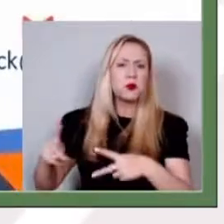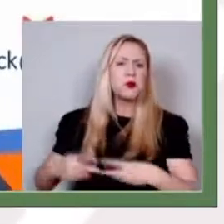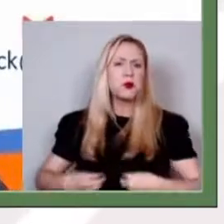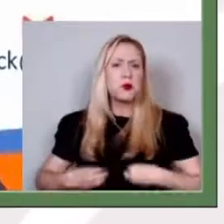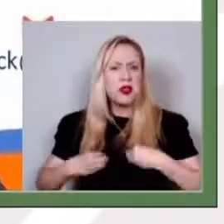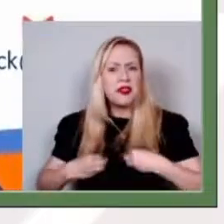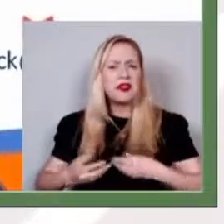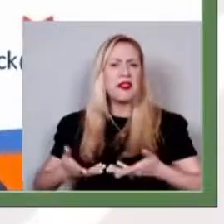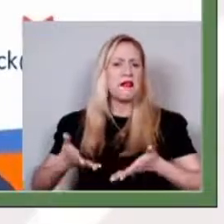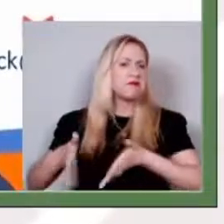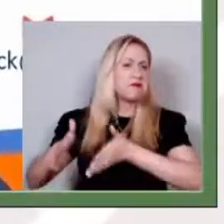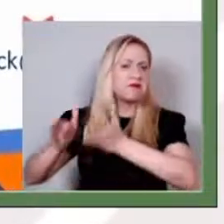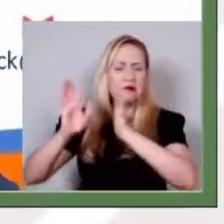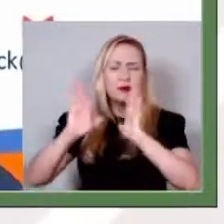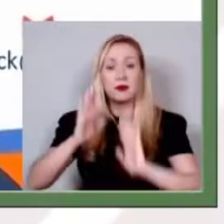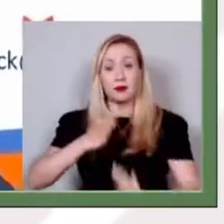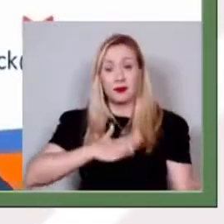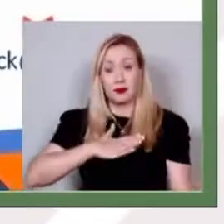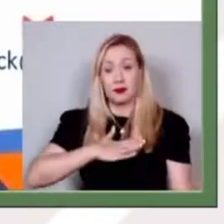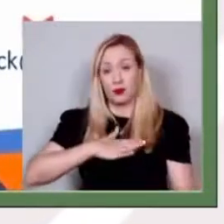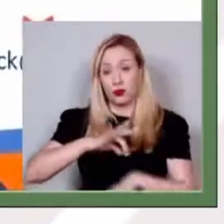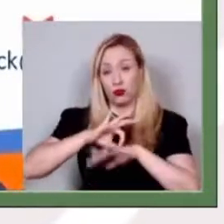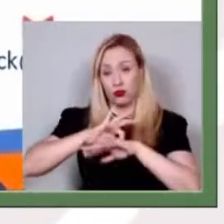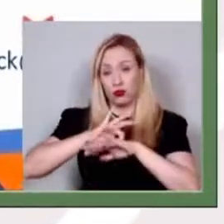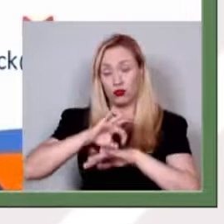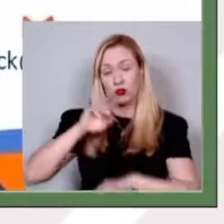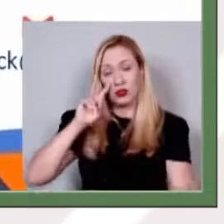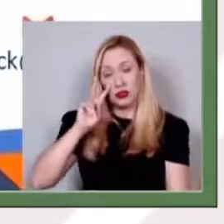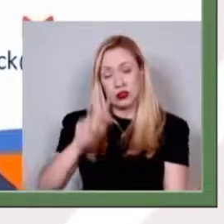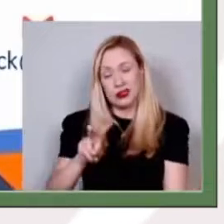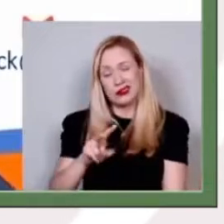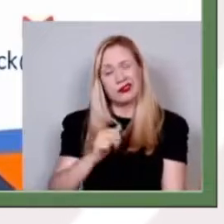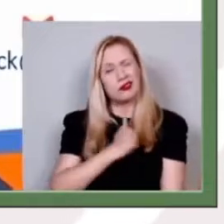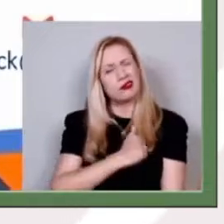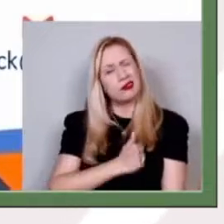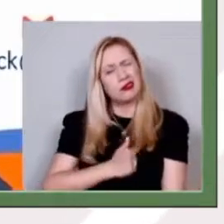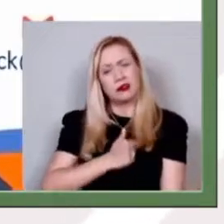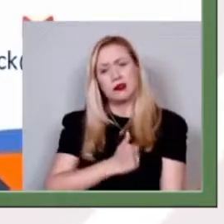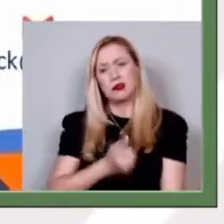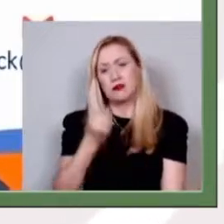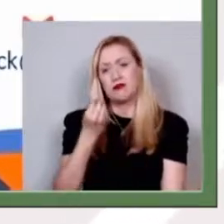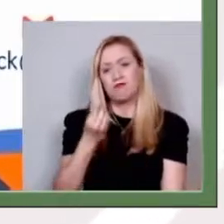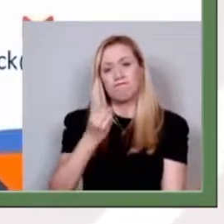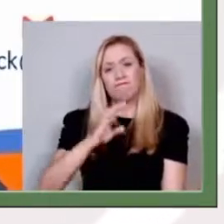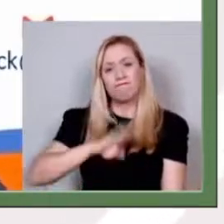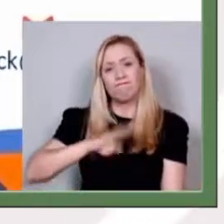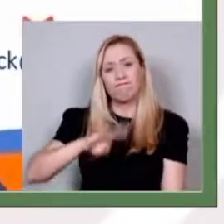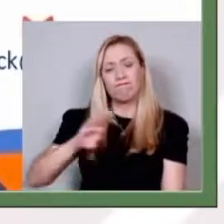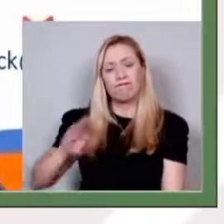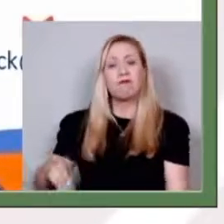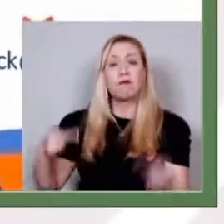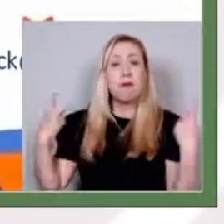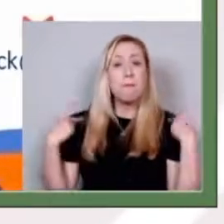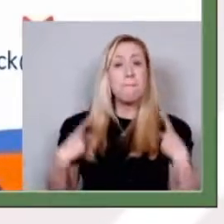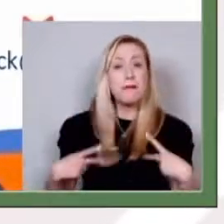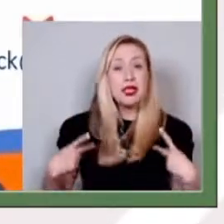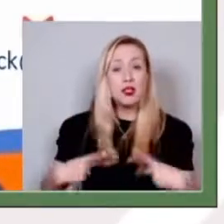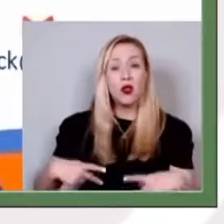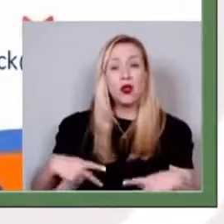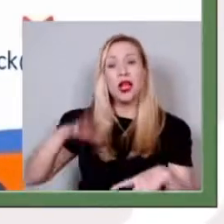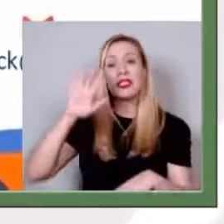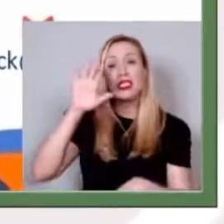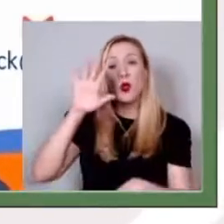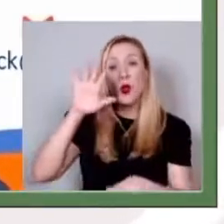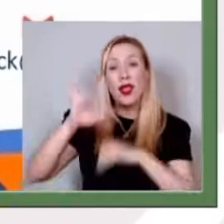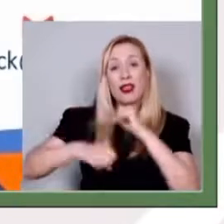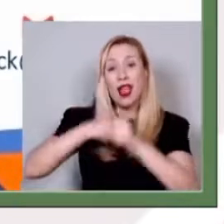mi experiencia conocí desafortunadamente más fallecimientos de personas menores de 50